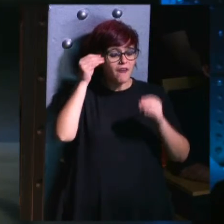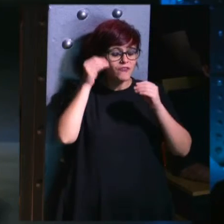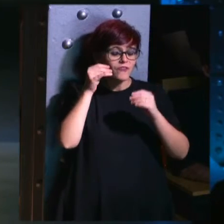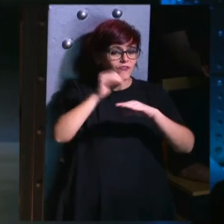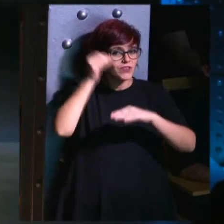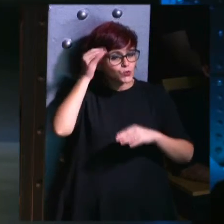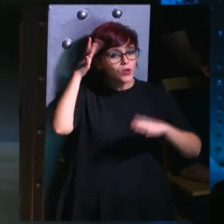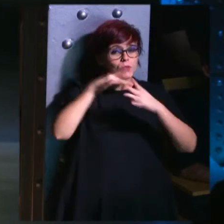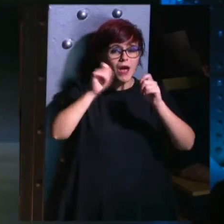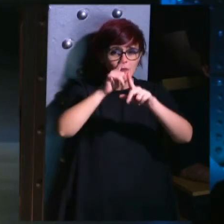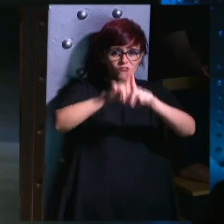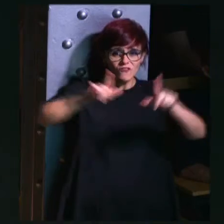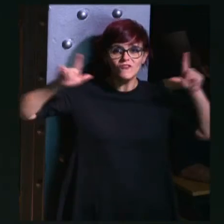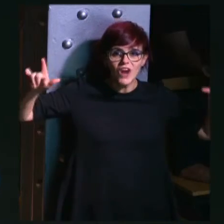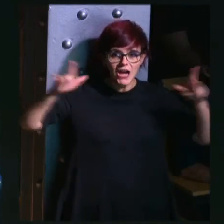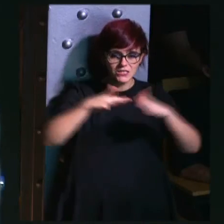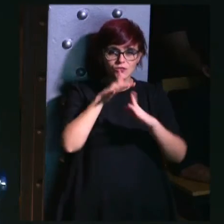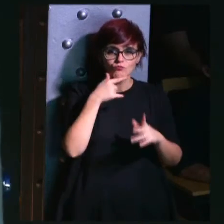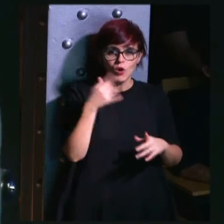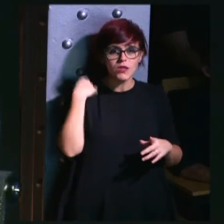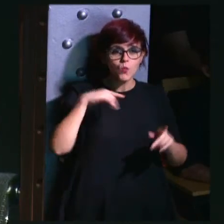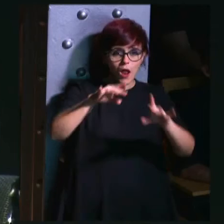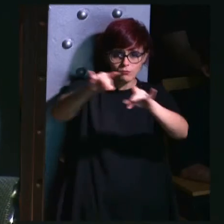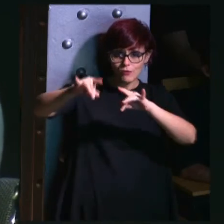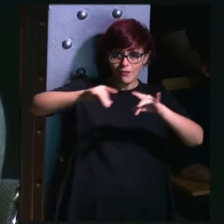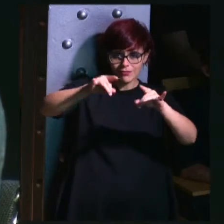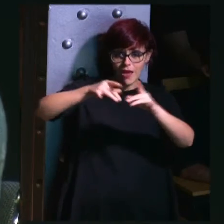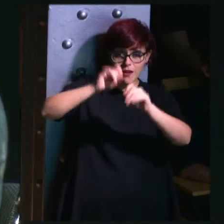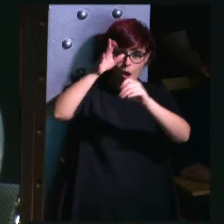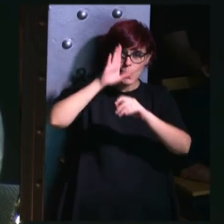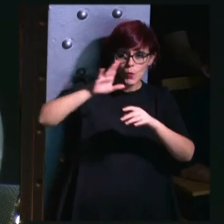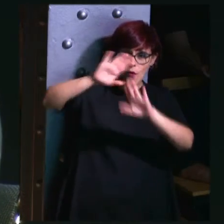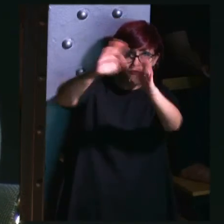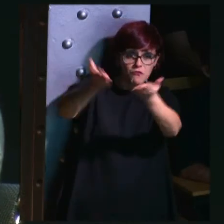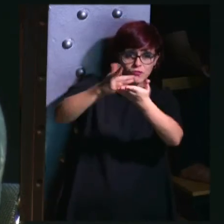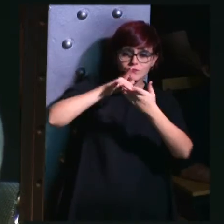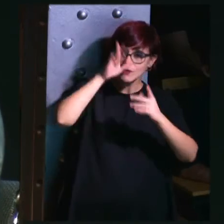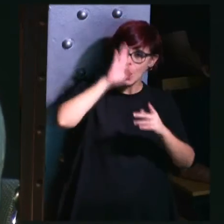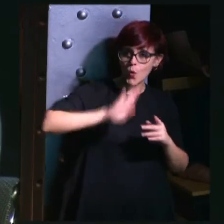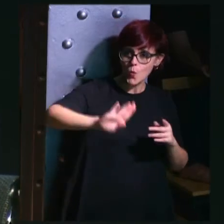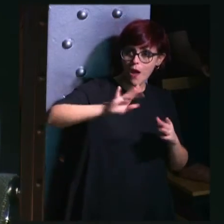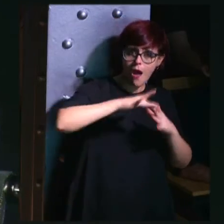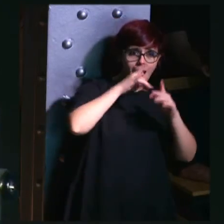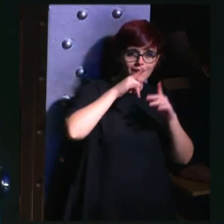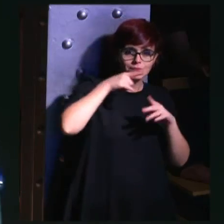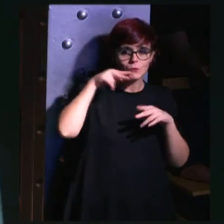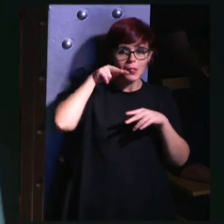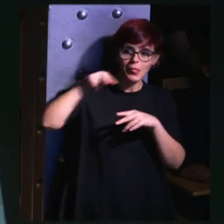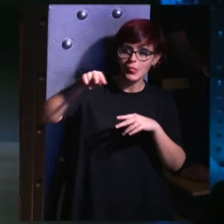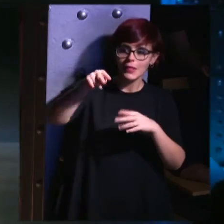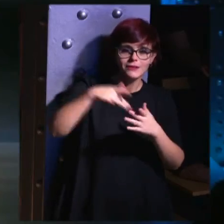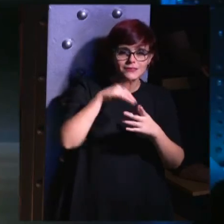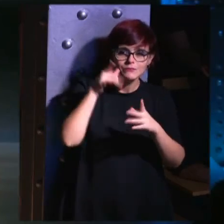pantalla gigante estando en la Luna, con la Tierra de fondo, y ver películas convencionales. Vamos a poder charlar en cualquier lugar, ¿no?